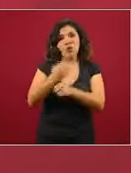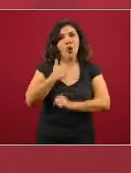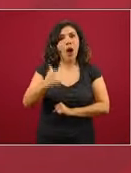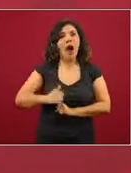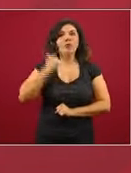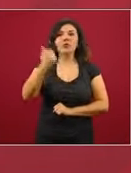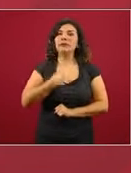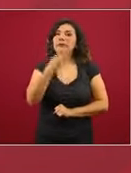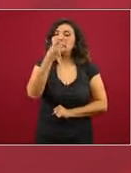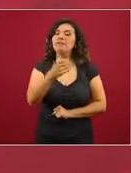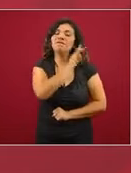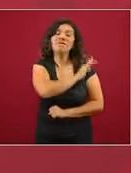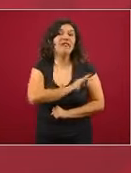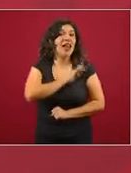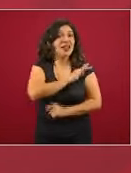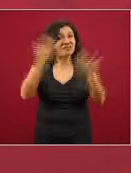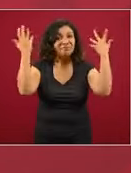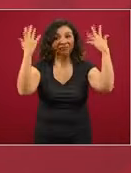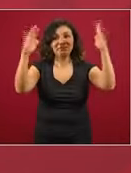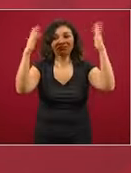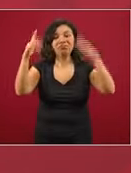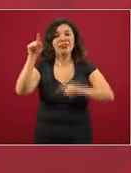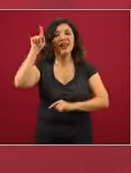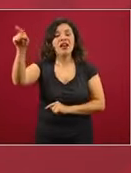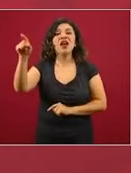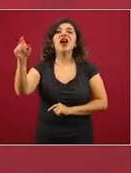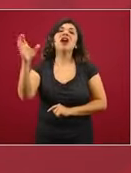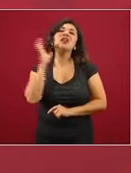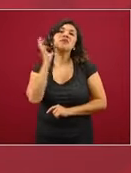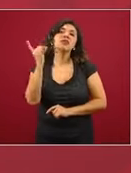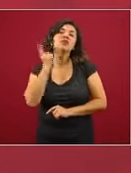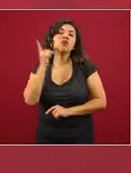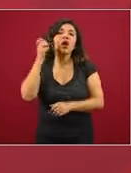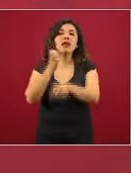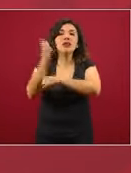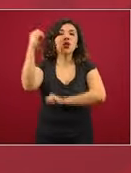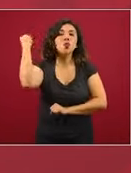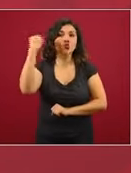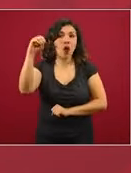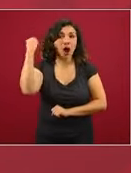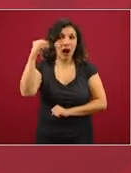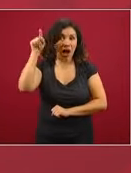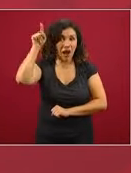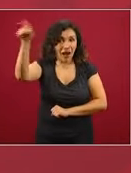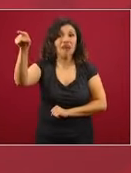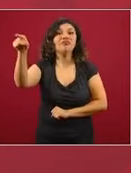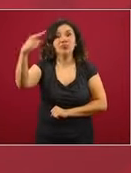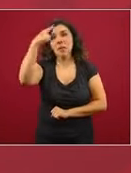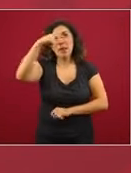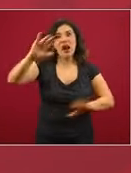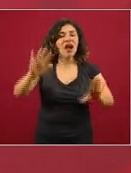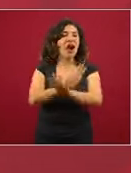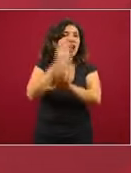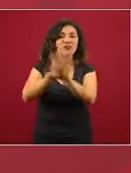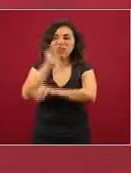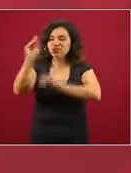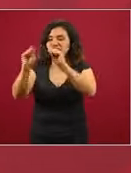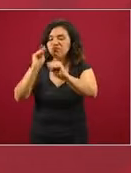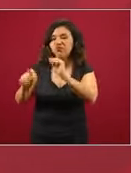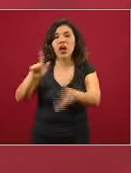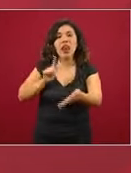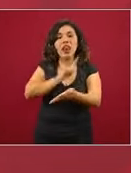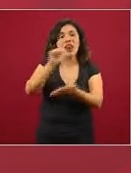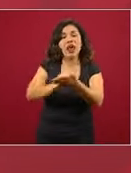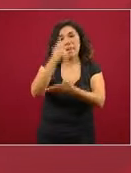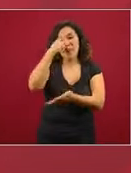para celebrar y felicitar al Congreso del Estado de Oaxaca la modificación a la ley de los